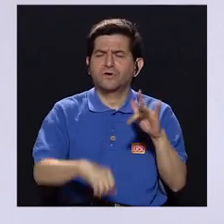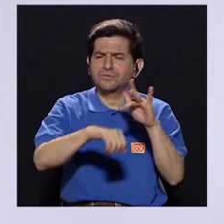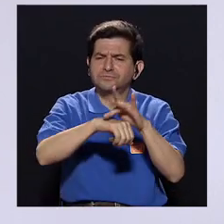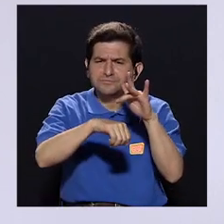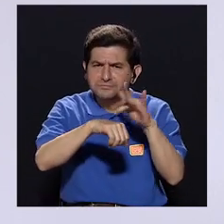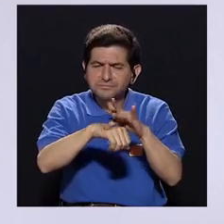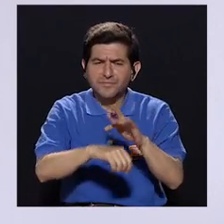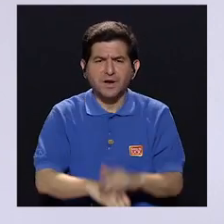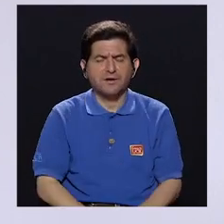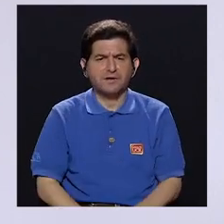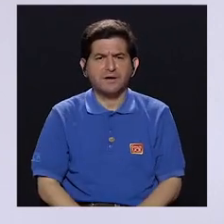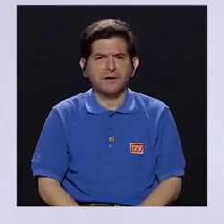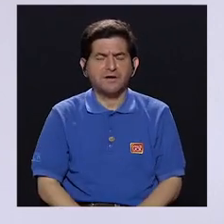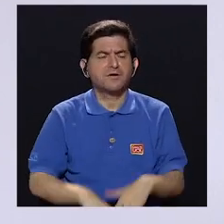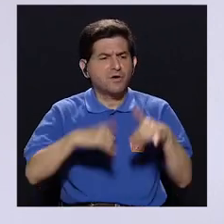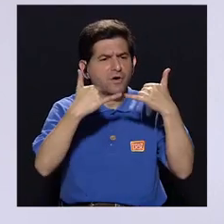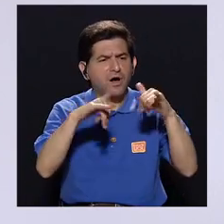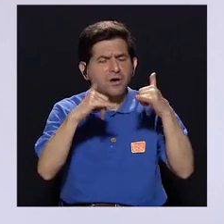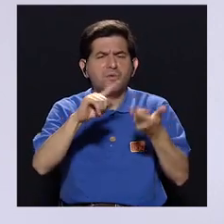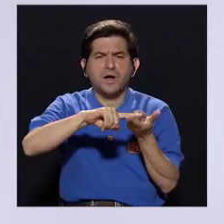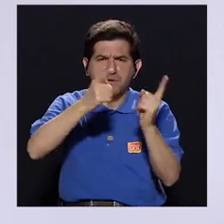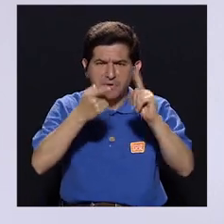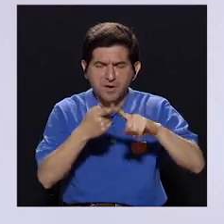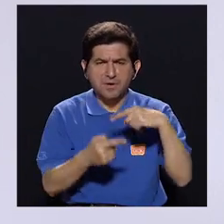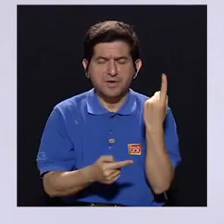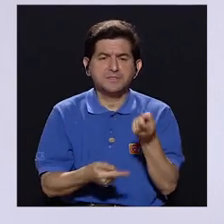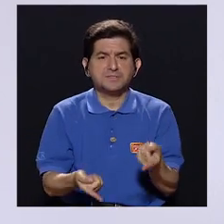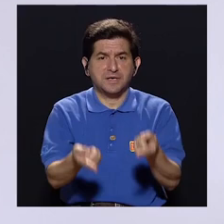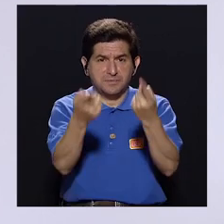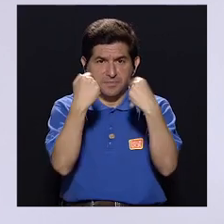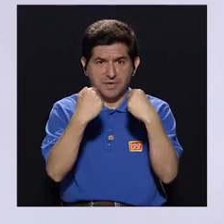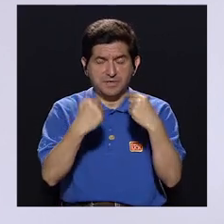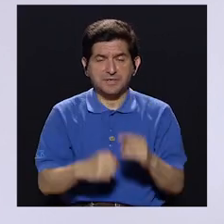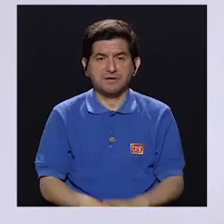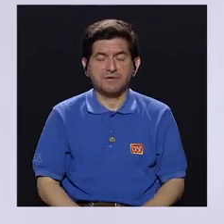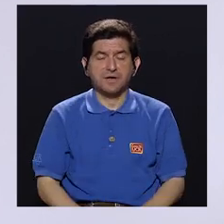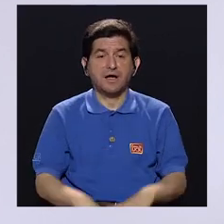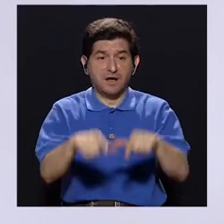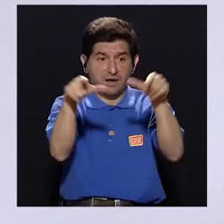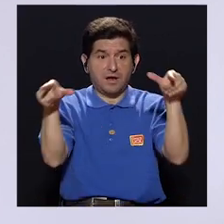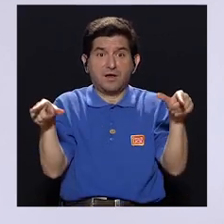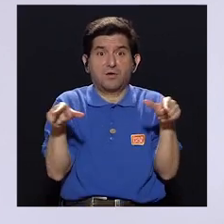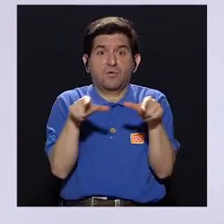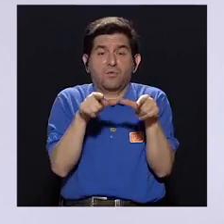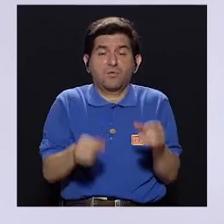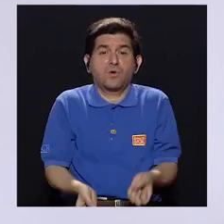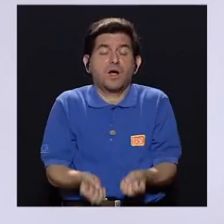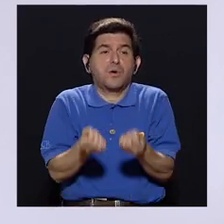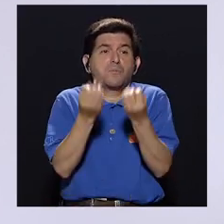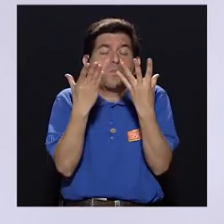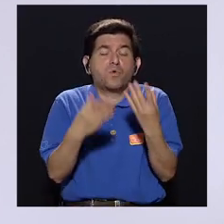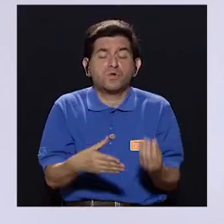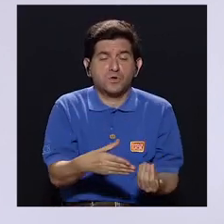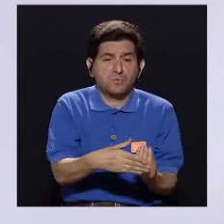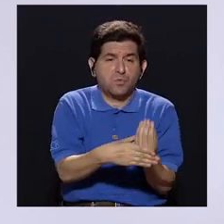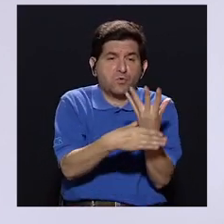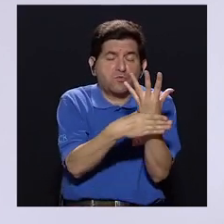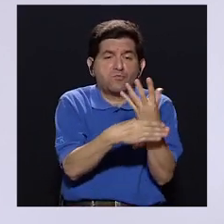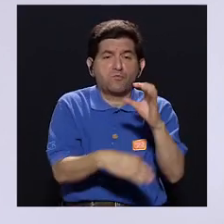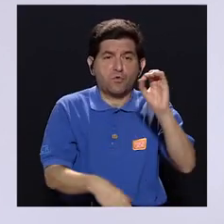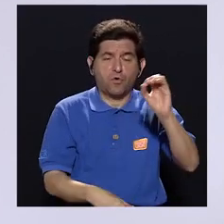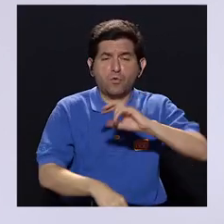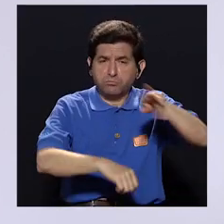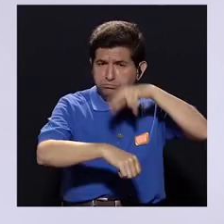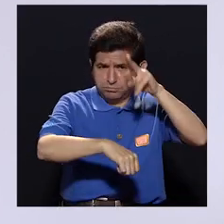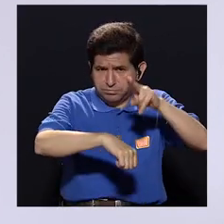y iba con a jugar con los amigos y siempre traía vivía en un lugar donde habían muchas orquídeas silvestres